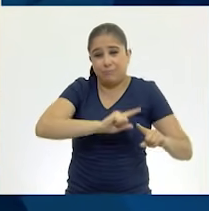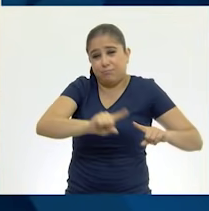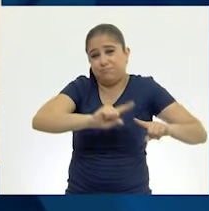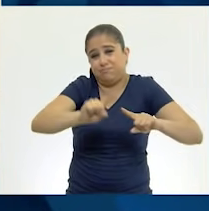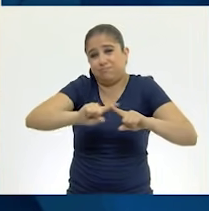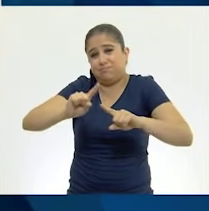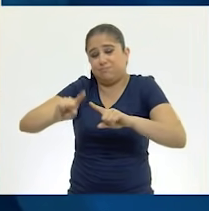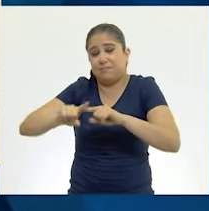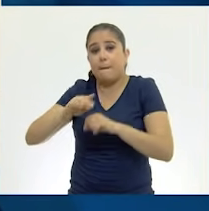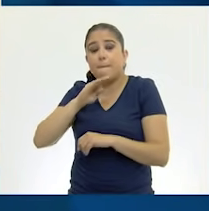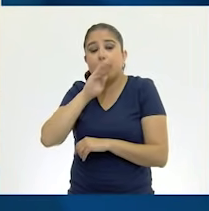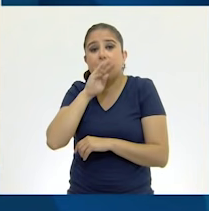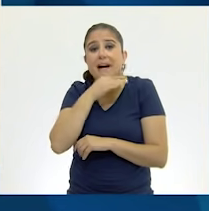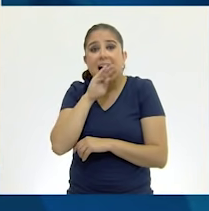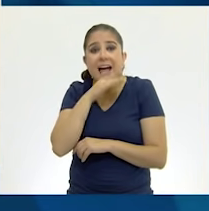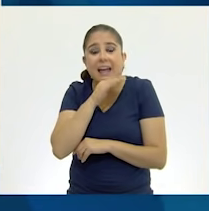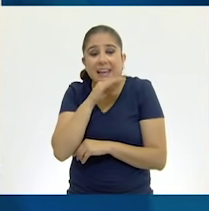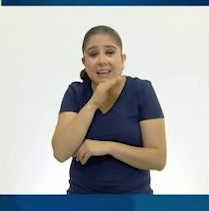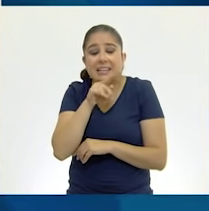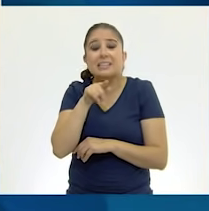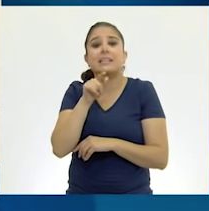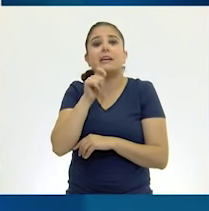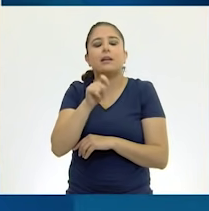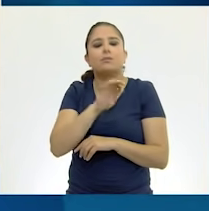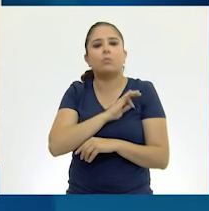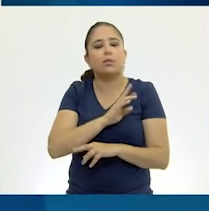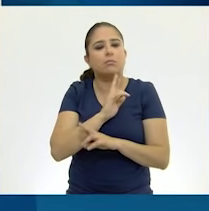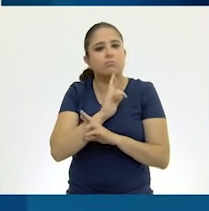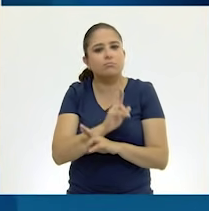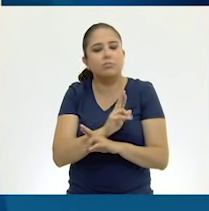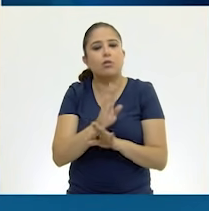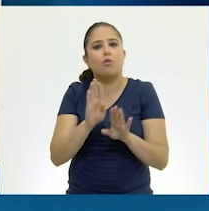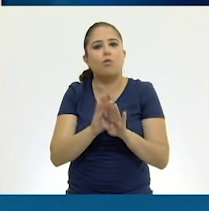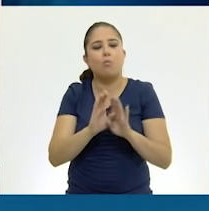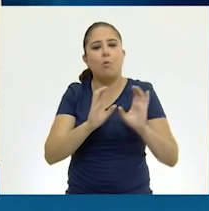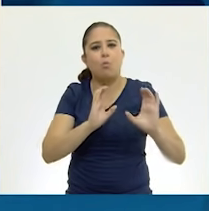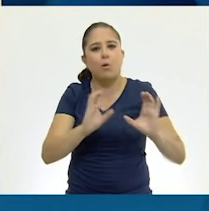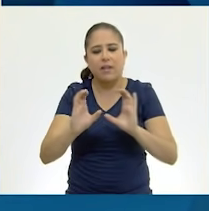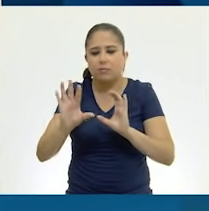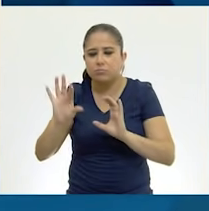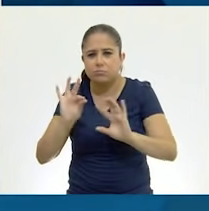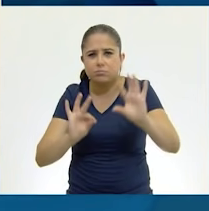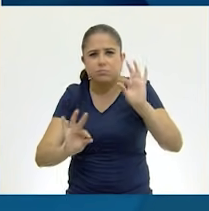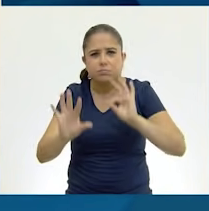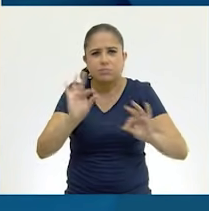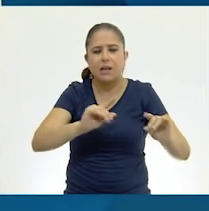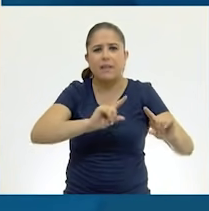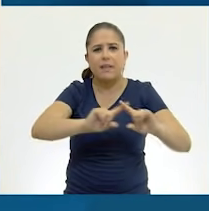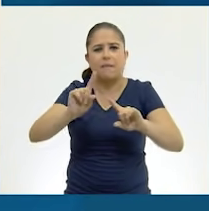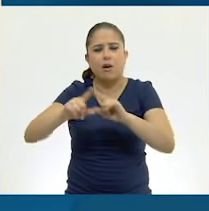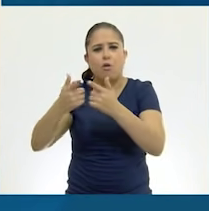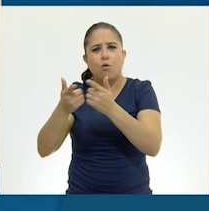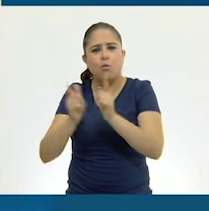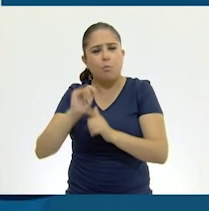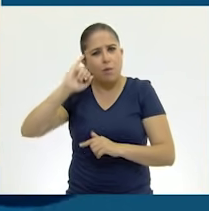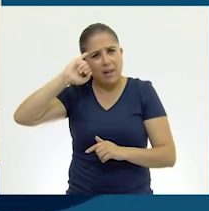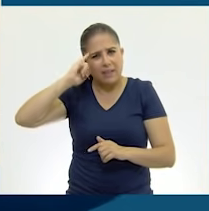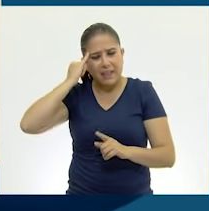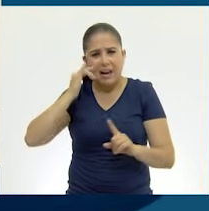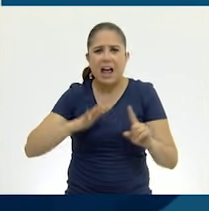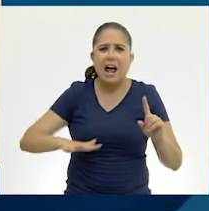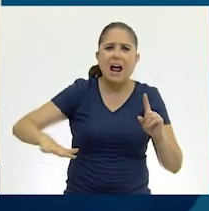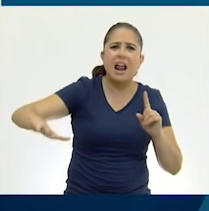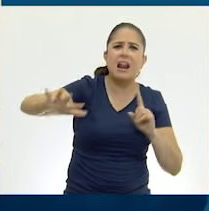diferentes tipos de maíz que son el resultado de la cuidadosa selección de diversos grupos indígenas por alrededor